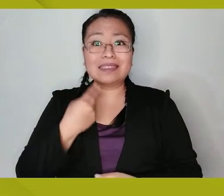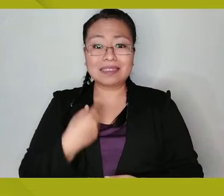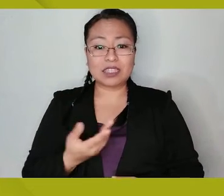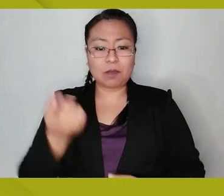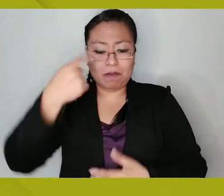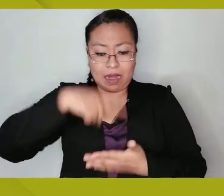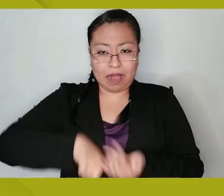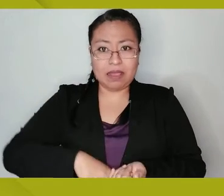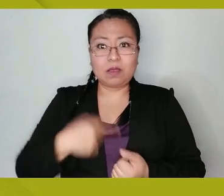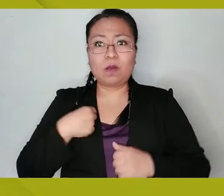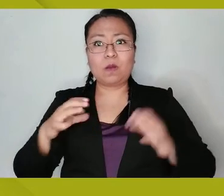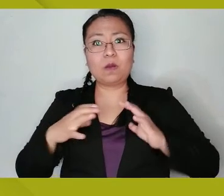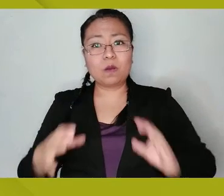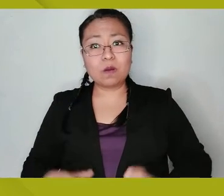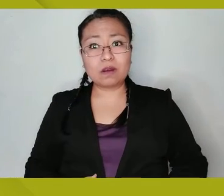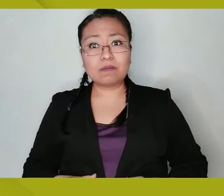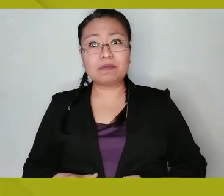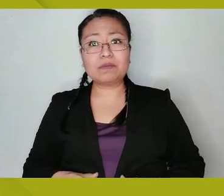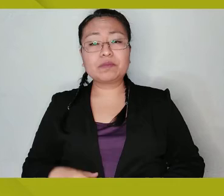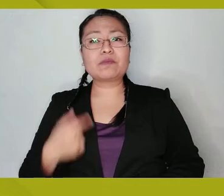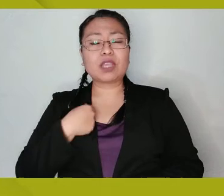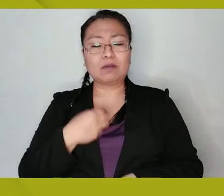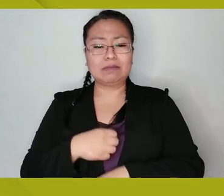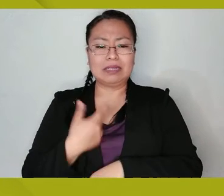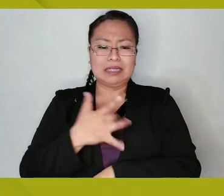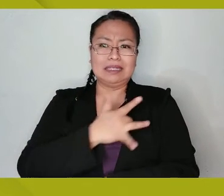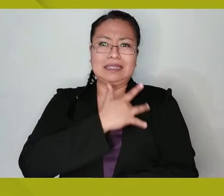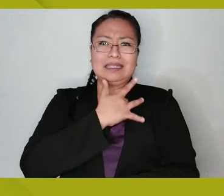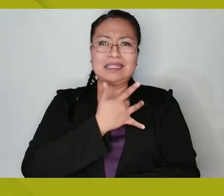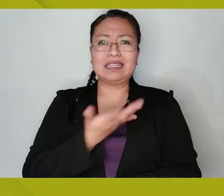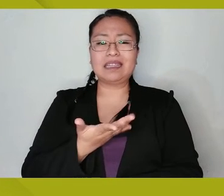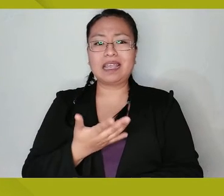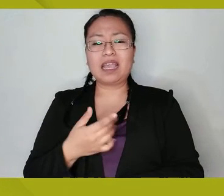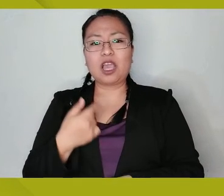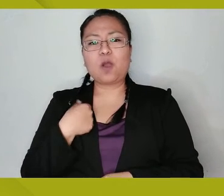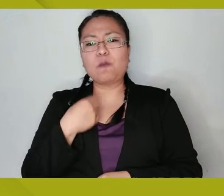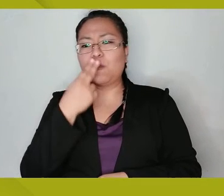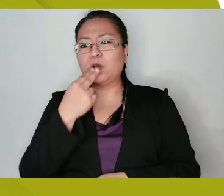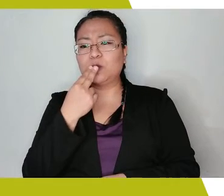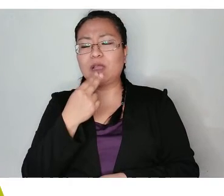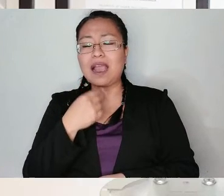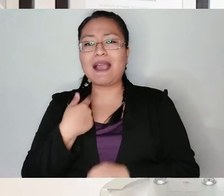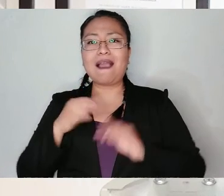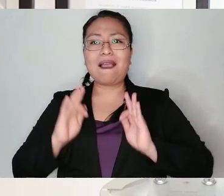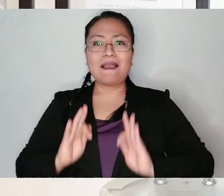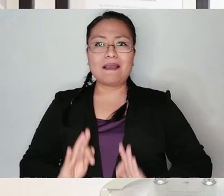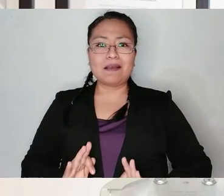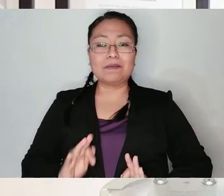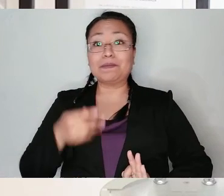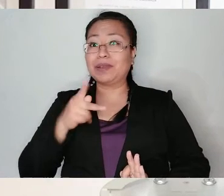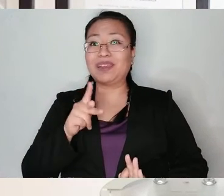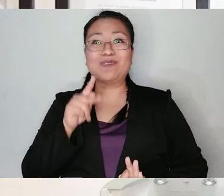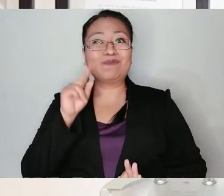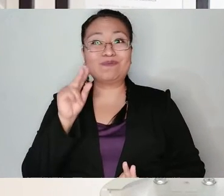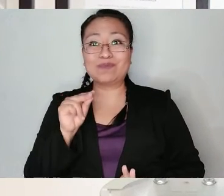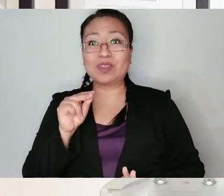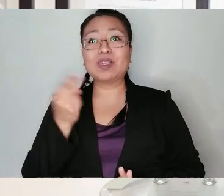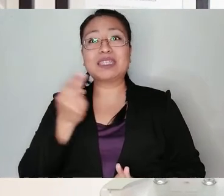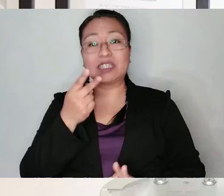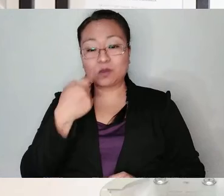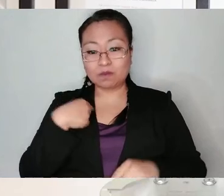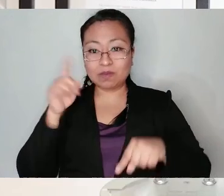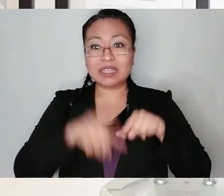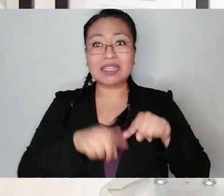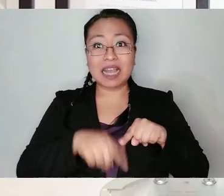Pues nos genera una sensación de bienestar, una sensación de placer. Esto es debido a